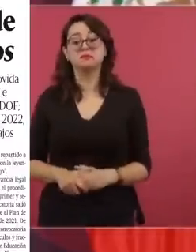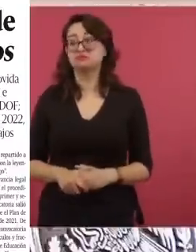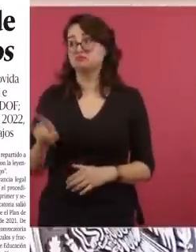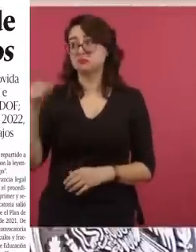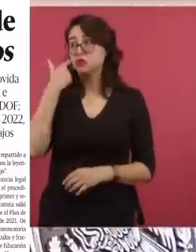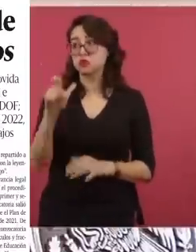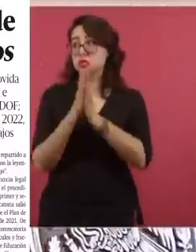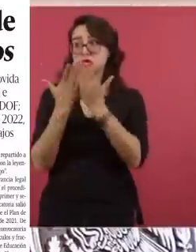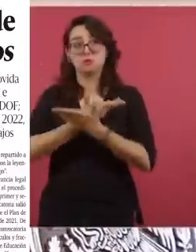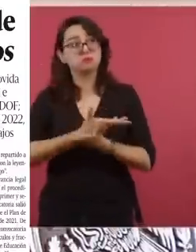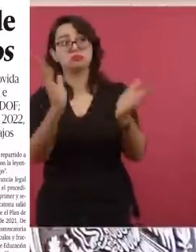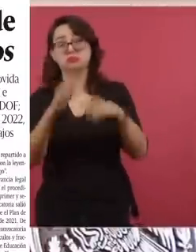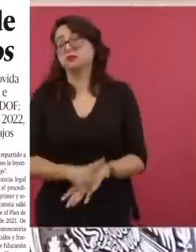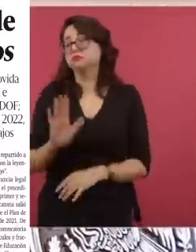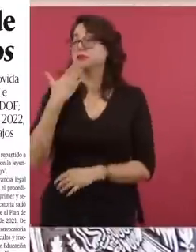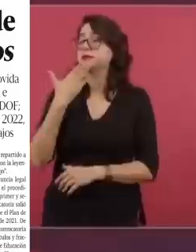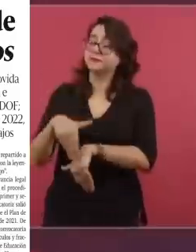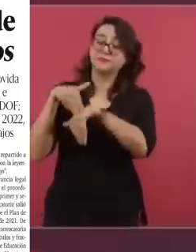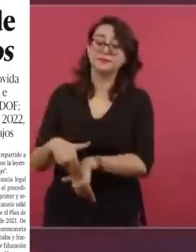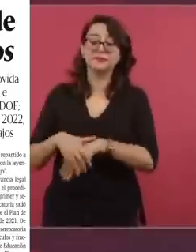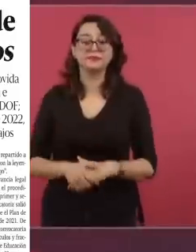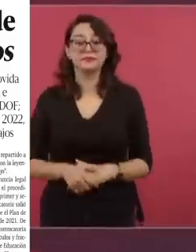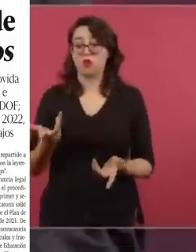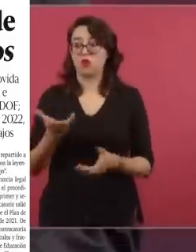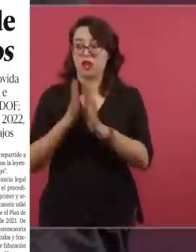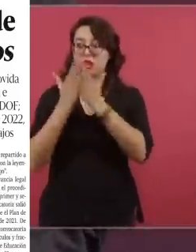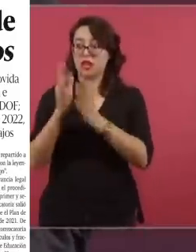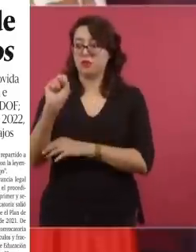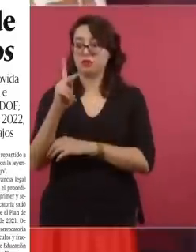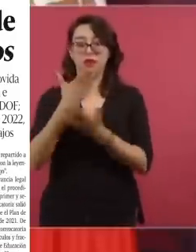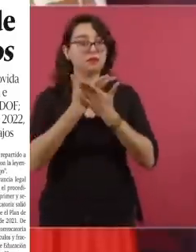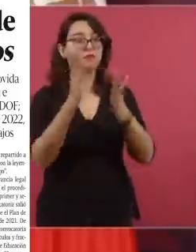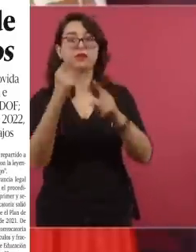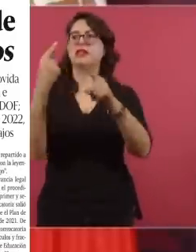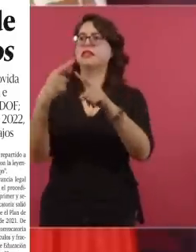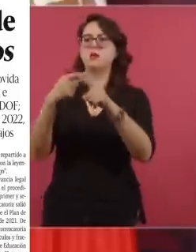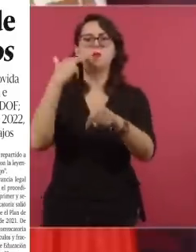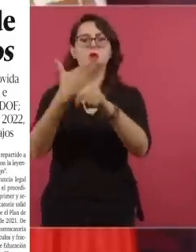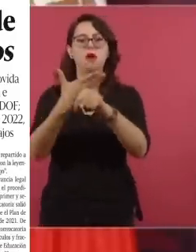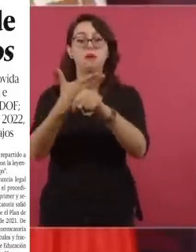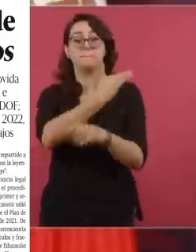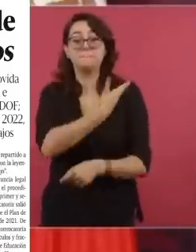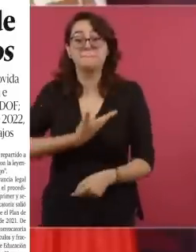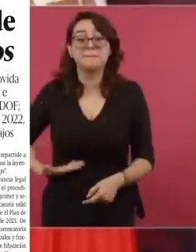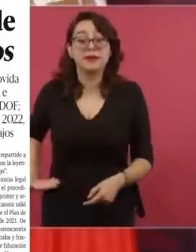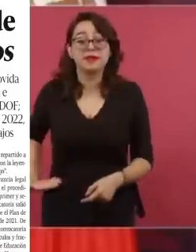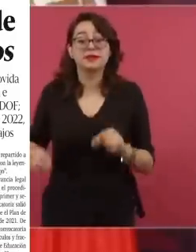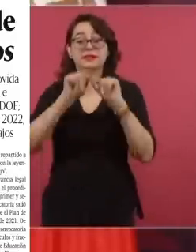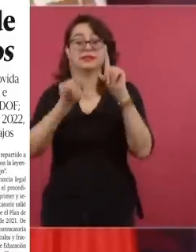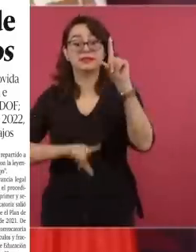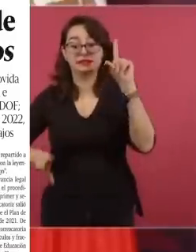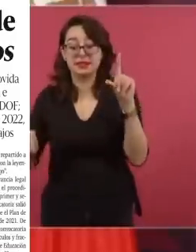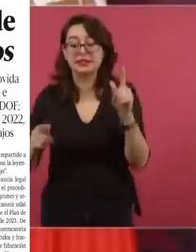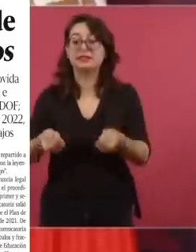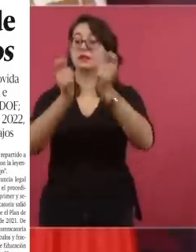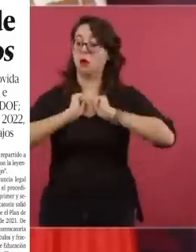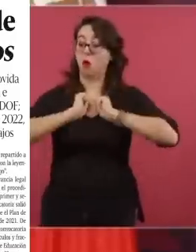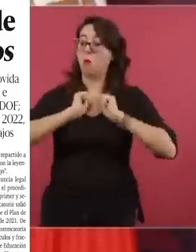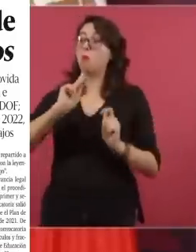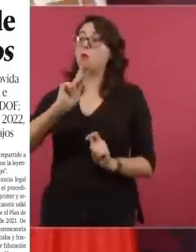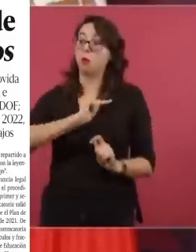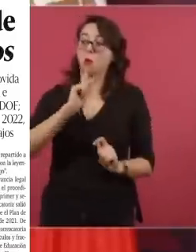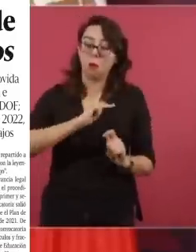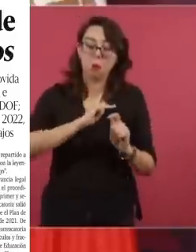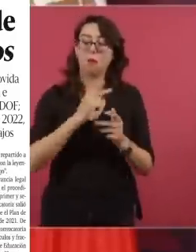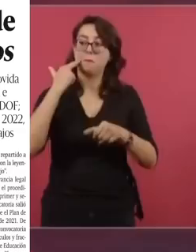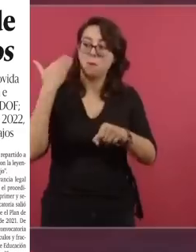esa decisión. Apúntenle aún bien. Cuando es facultad del Poder Ejecutivo Federal la elaboración, la